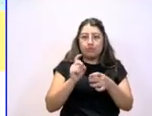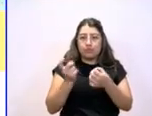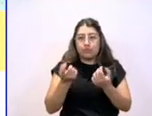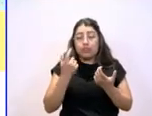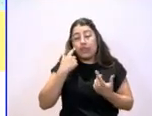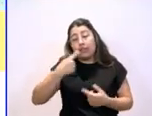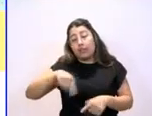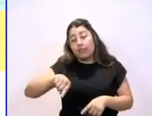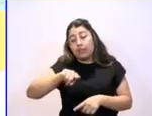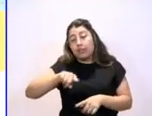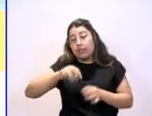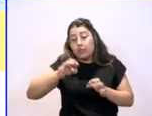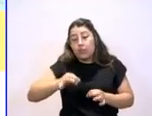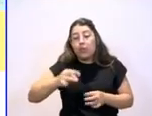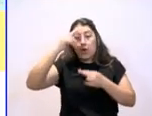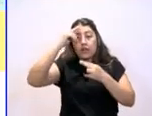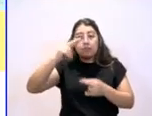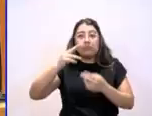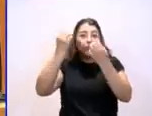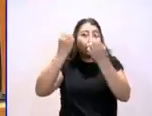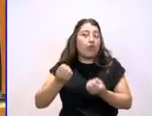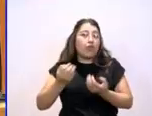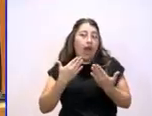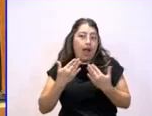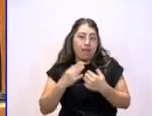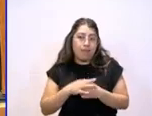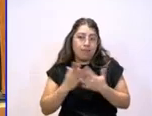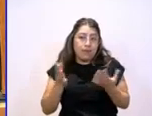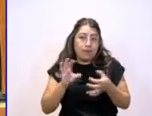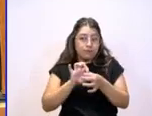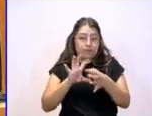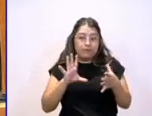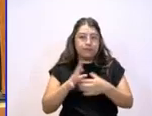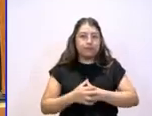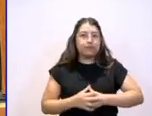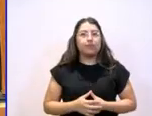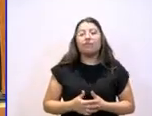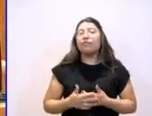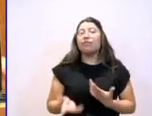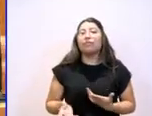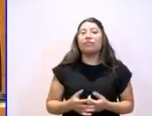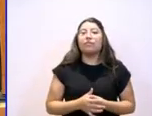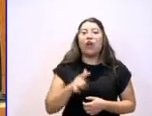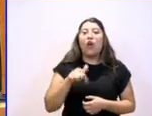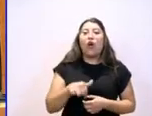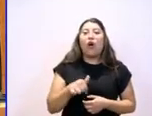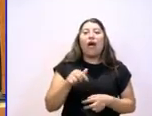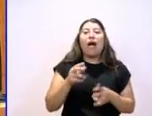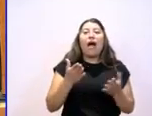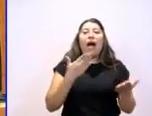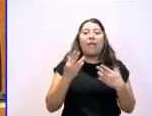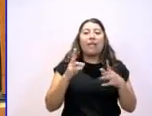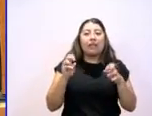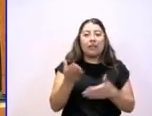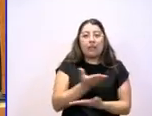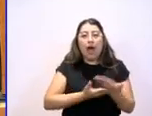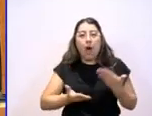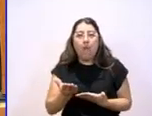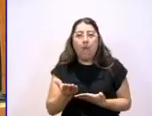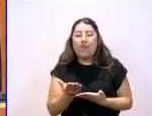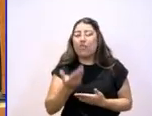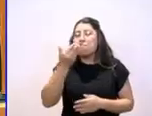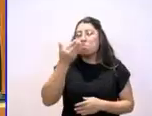esta Cámara. Y en ese sentido, creo que hablar de cooperación tiene más importancia que